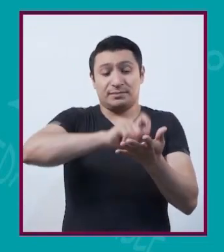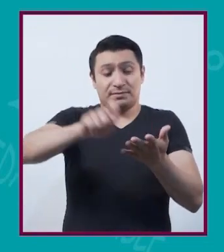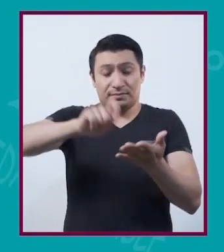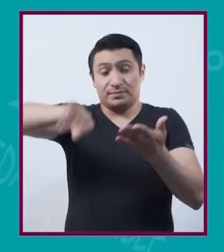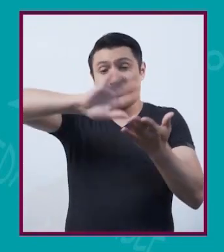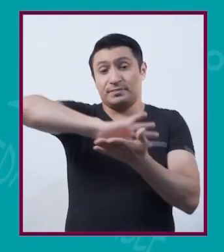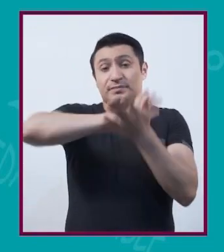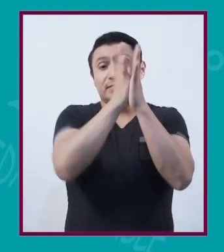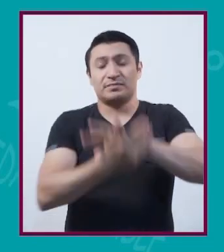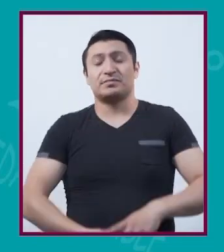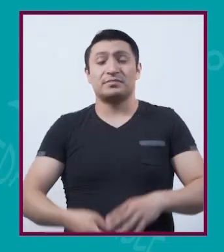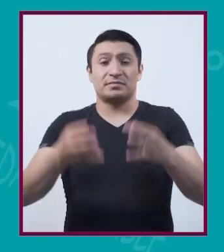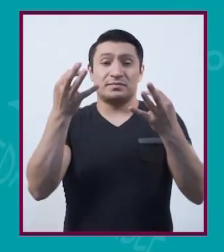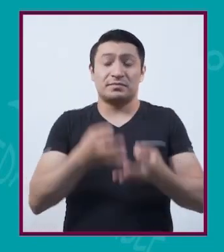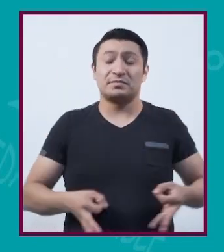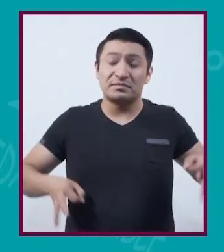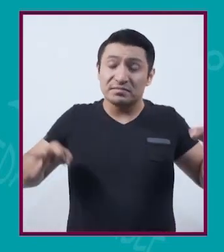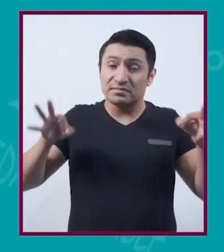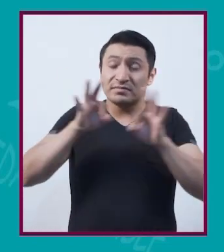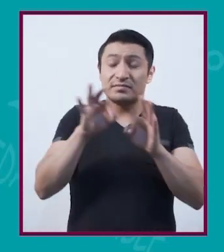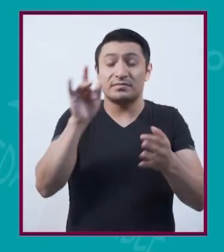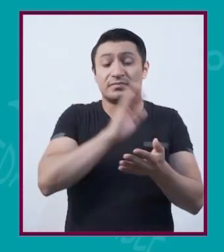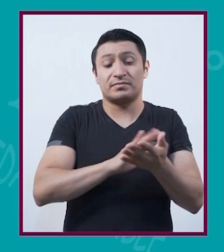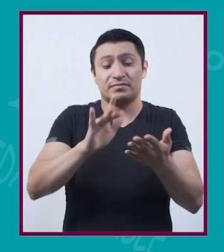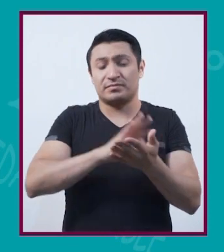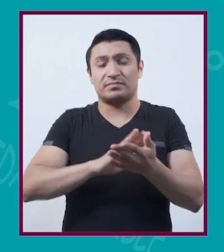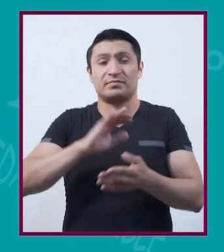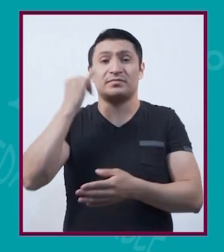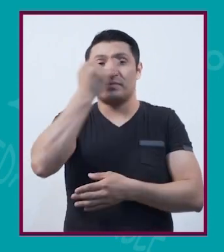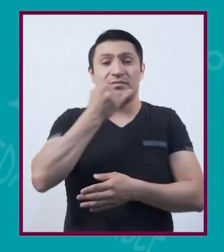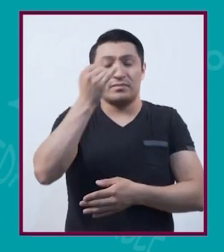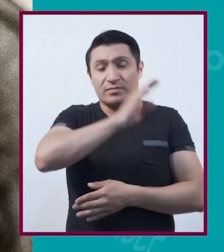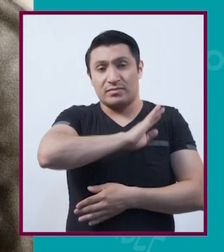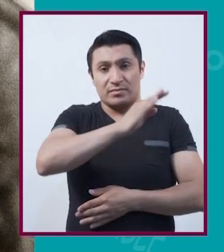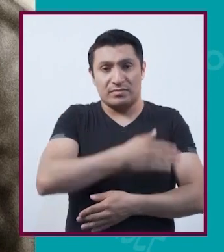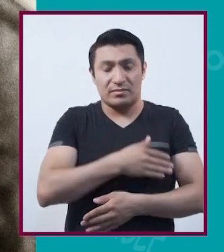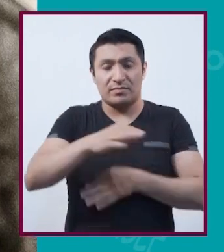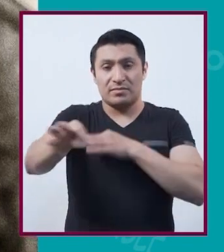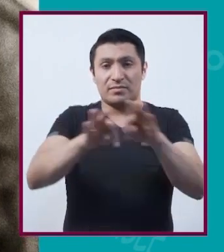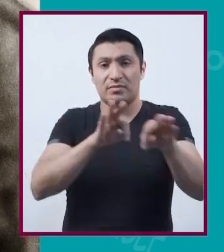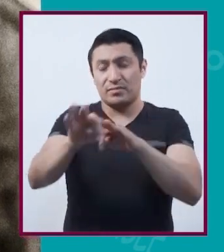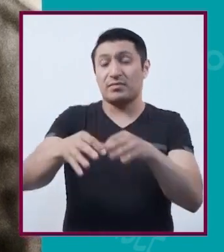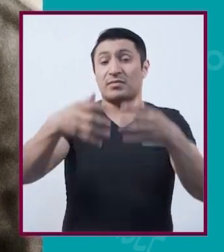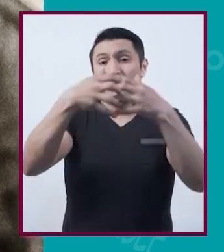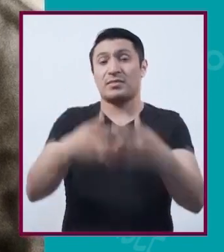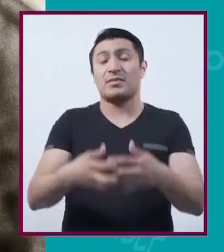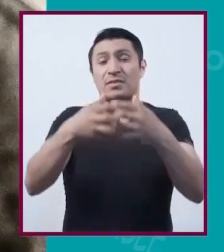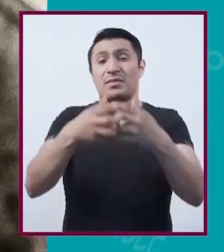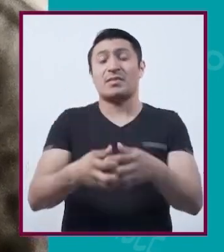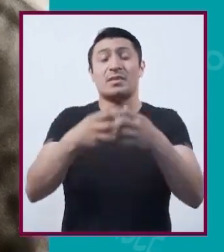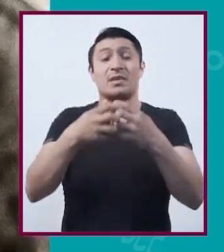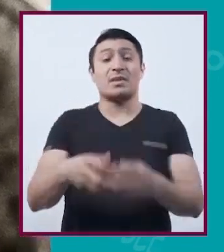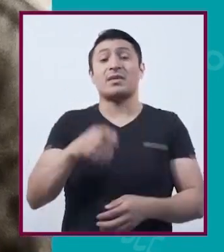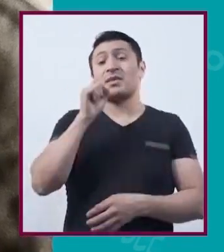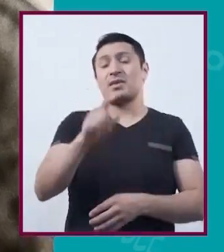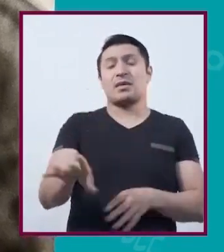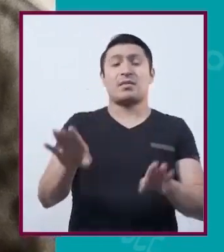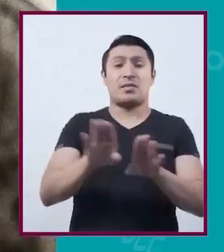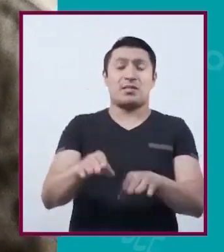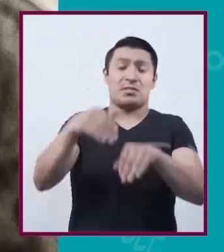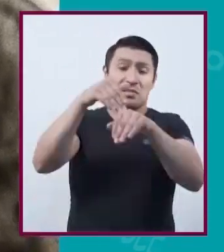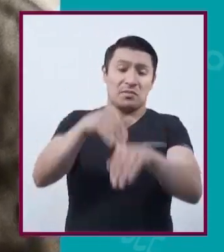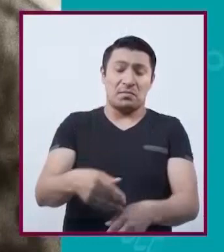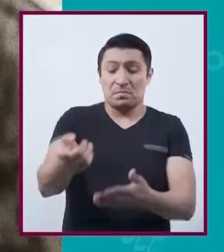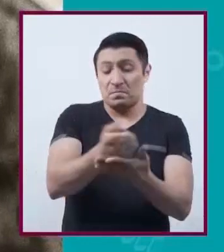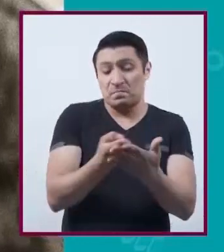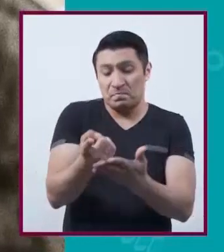fábrica. También fue mandadero y dibujante. En Montevideo vivió hasta 1973, año en